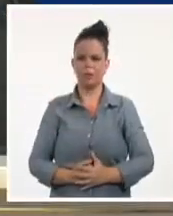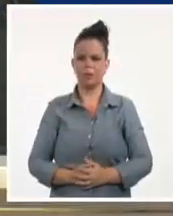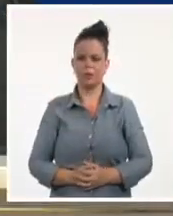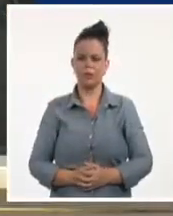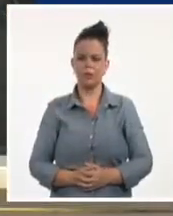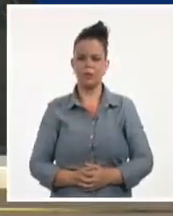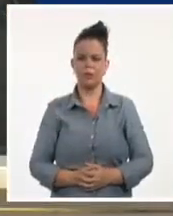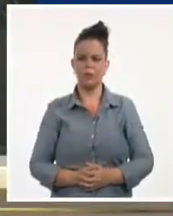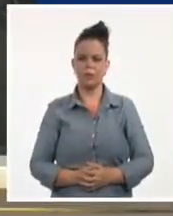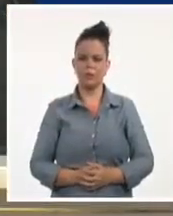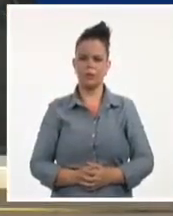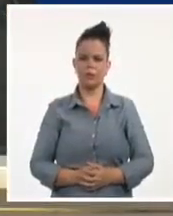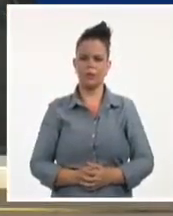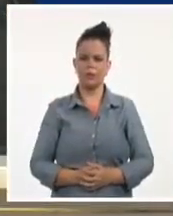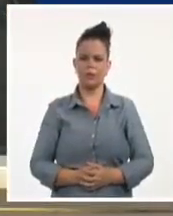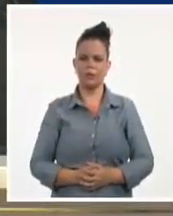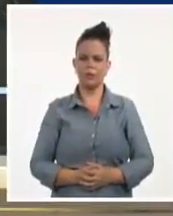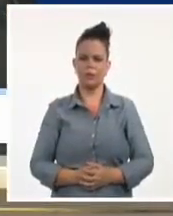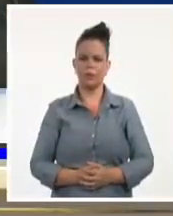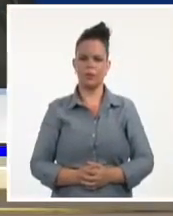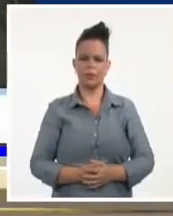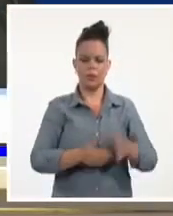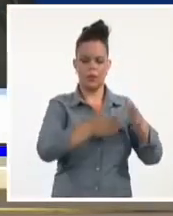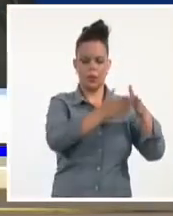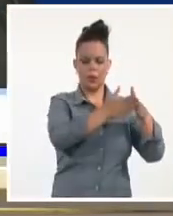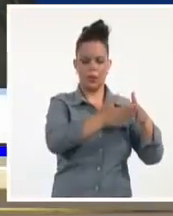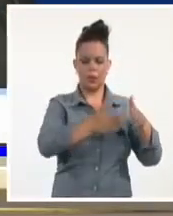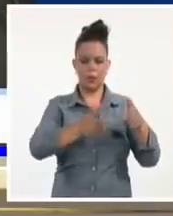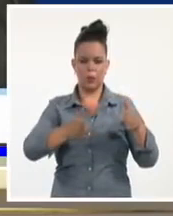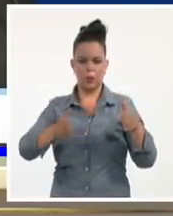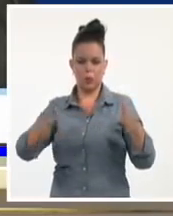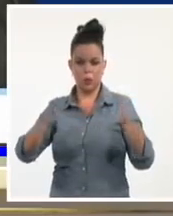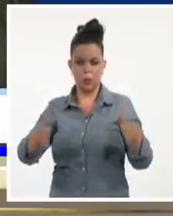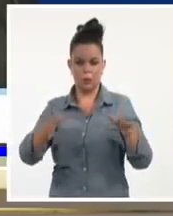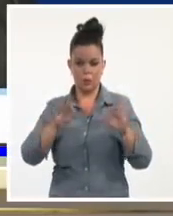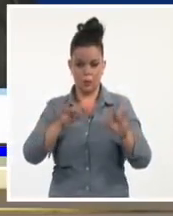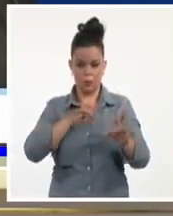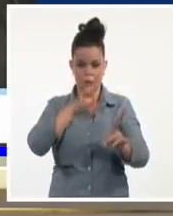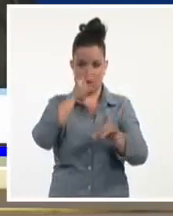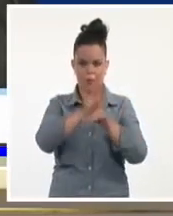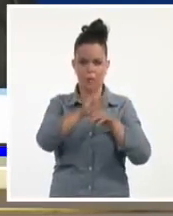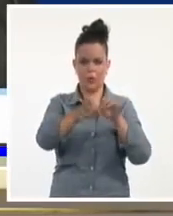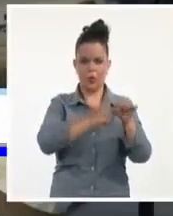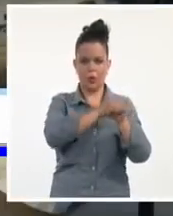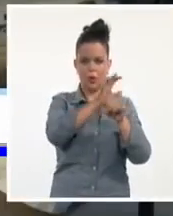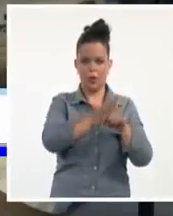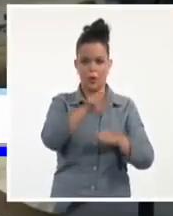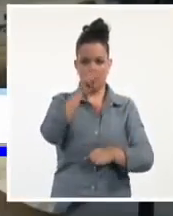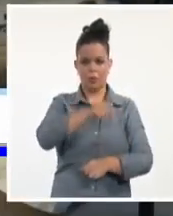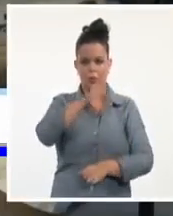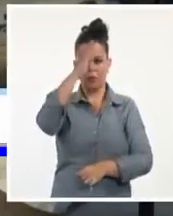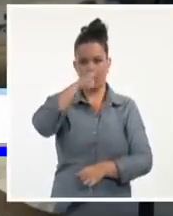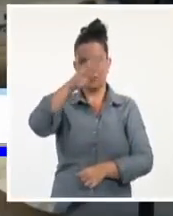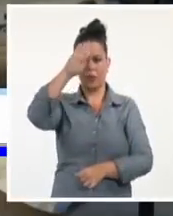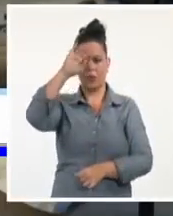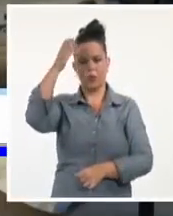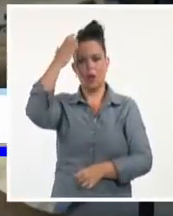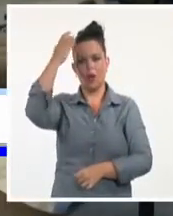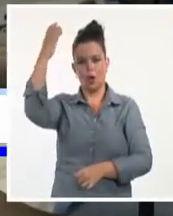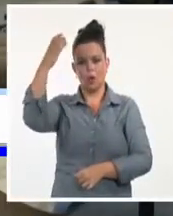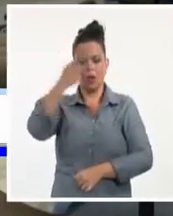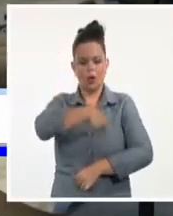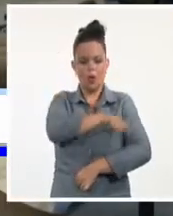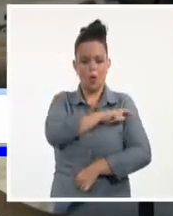hacer frente a 16 meses de creciente impacto negativo de la cob y 19 ha demandado del gobierno y el pueblo cubano un trabajo intenso